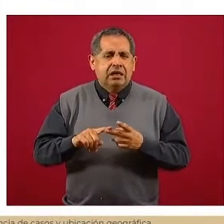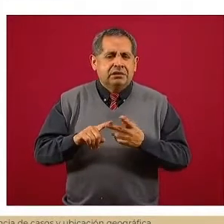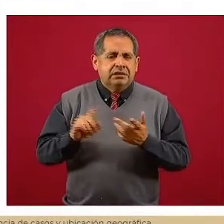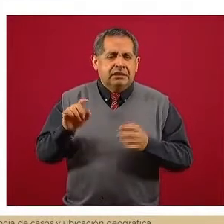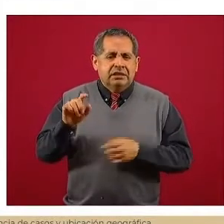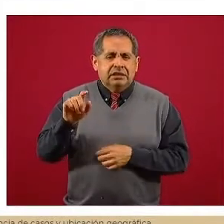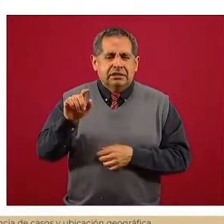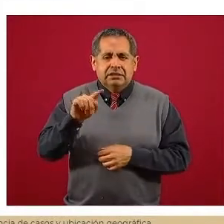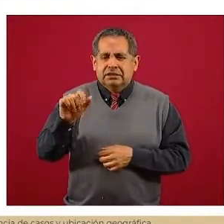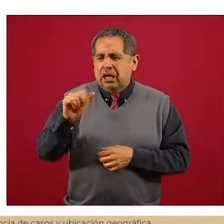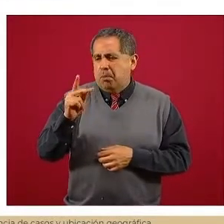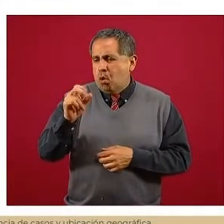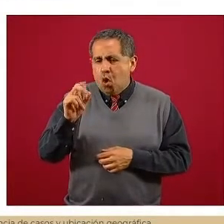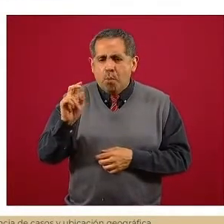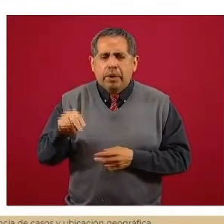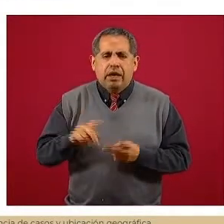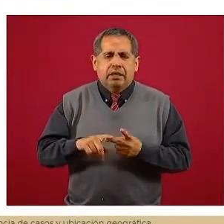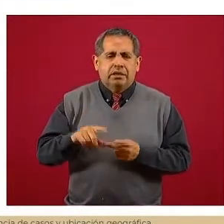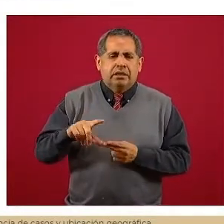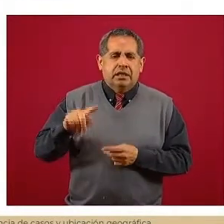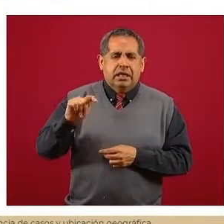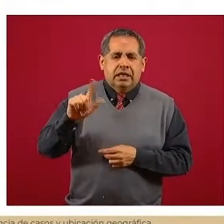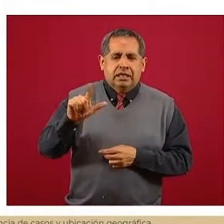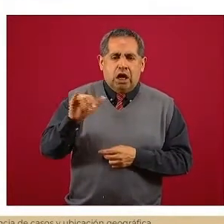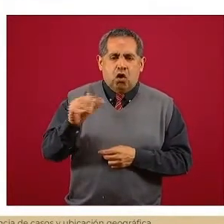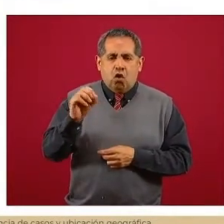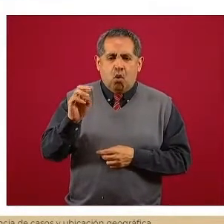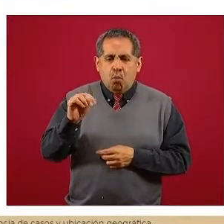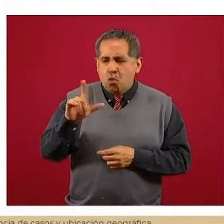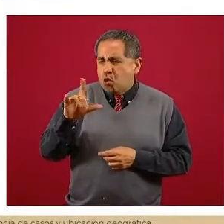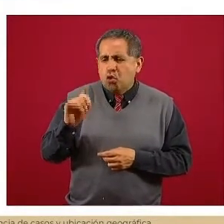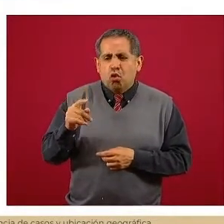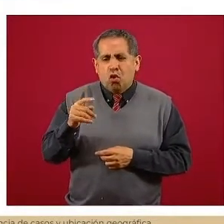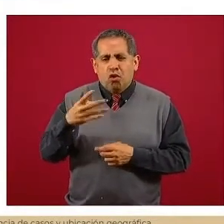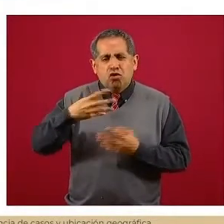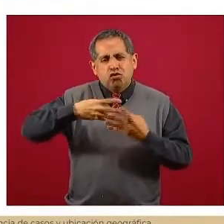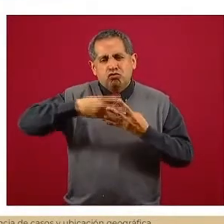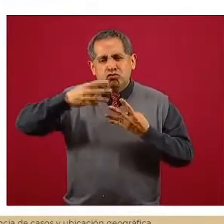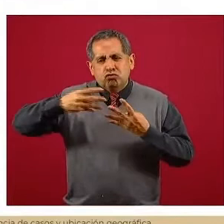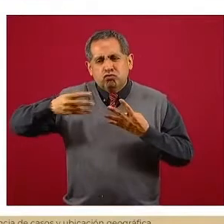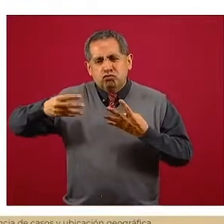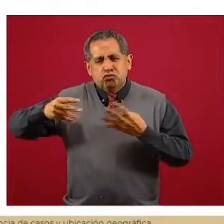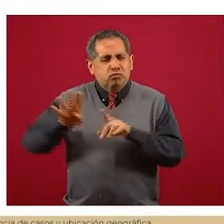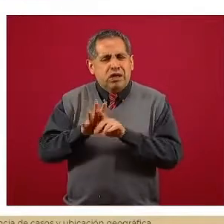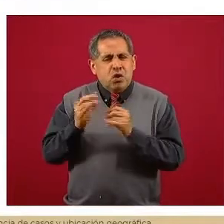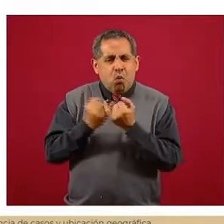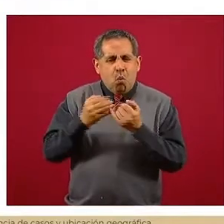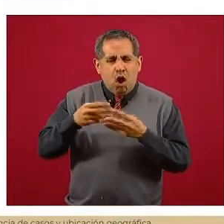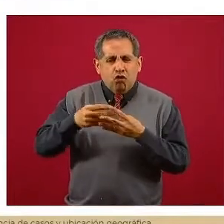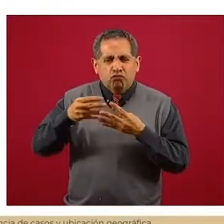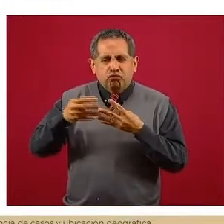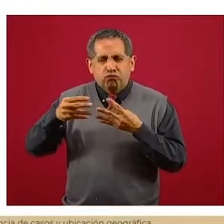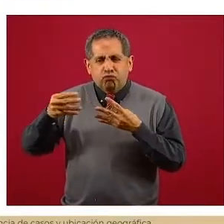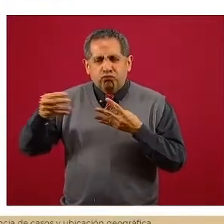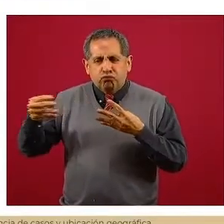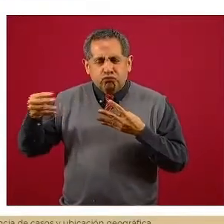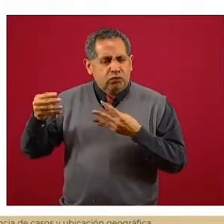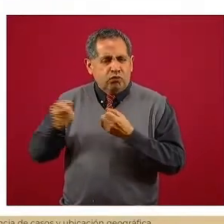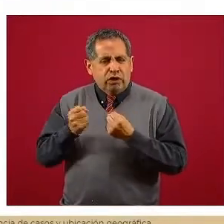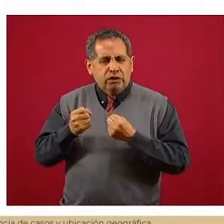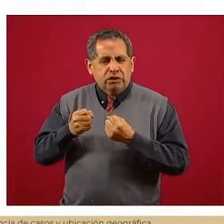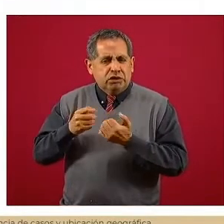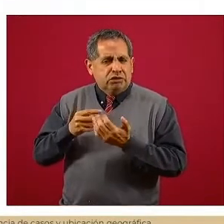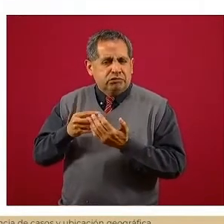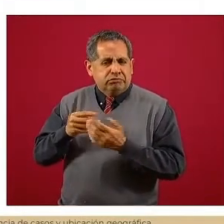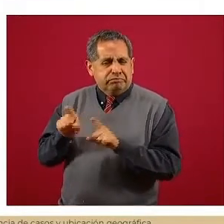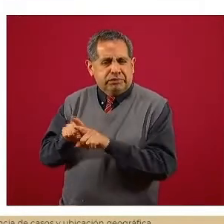Tlaquepaque, Tlajumulco, con una presentación prácticamente similar entre todos ellos, un poco más o menos de intensidad los podemos ver en cada